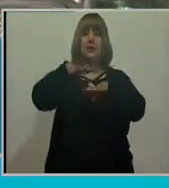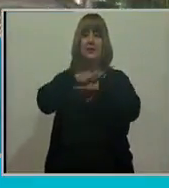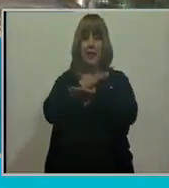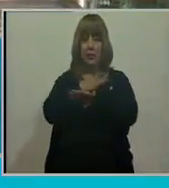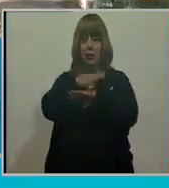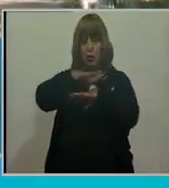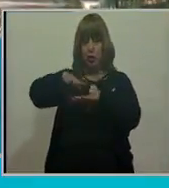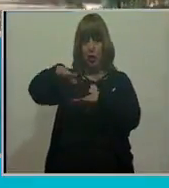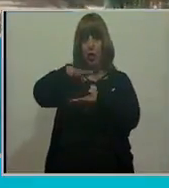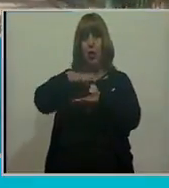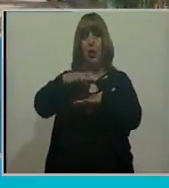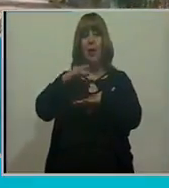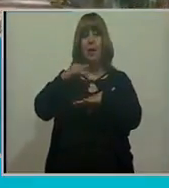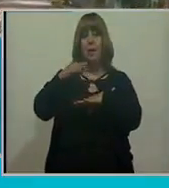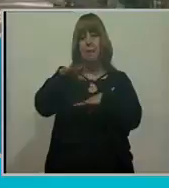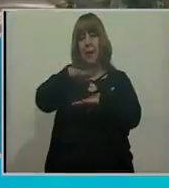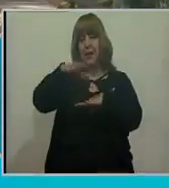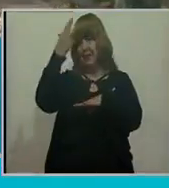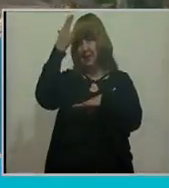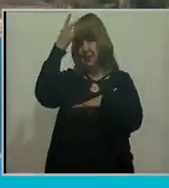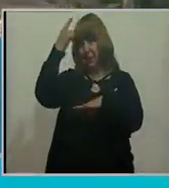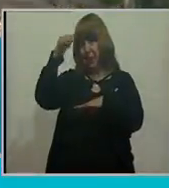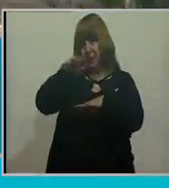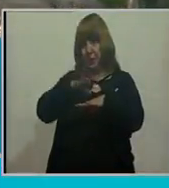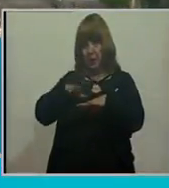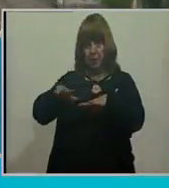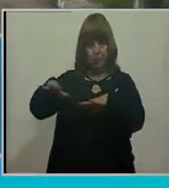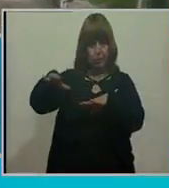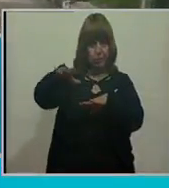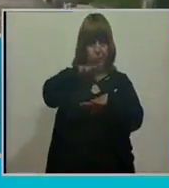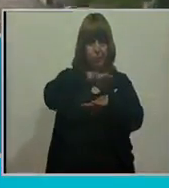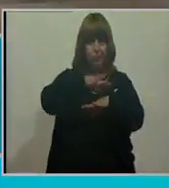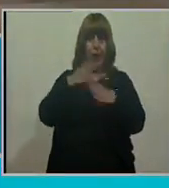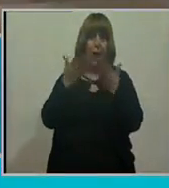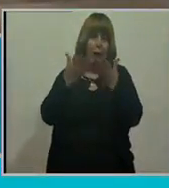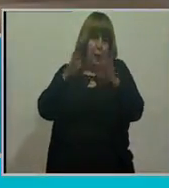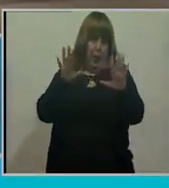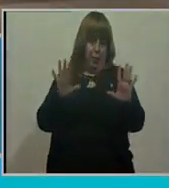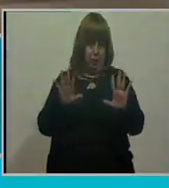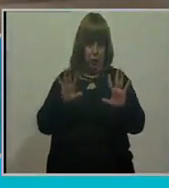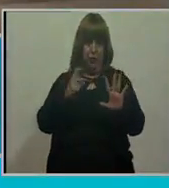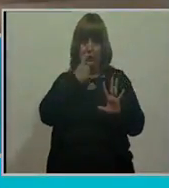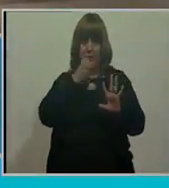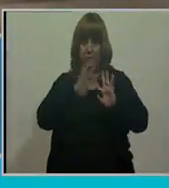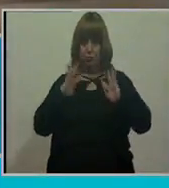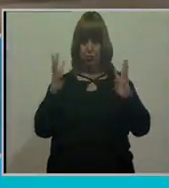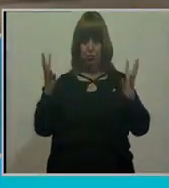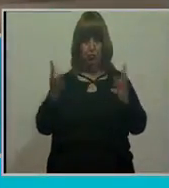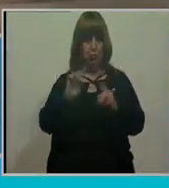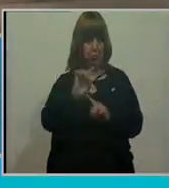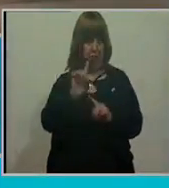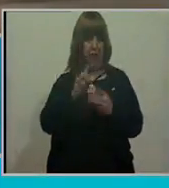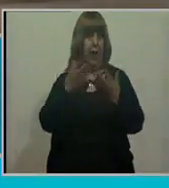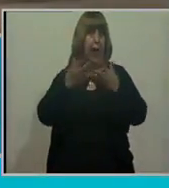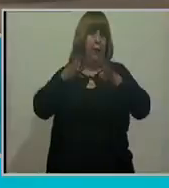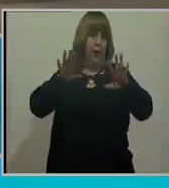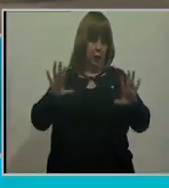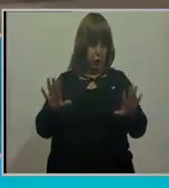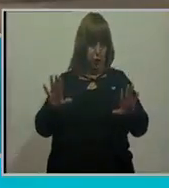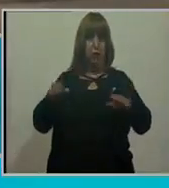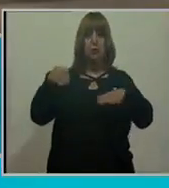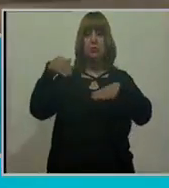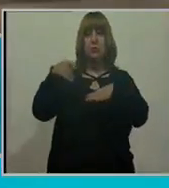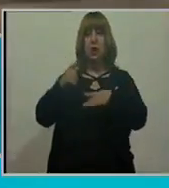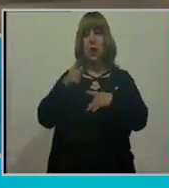ejemplo de Plaza San Martín donde hay una intervención urbana a lo que representa esta plaza ceremonial y por supuesto con una